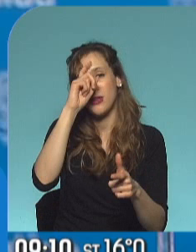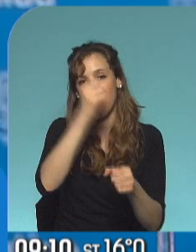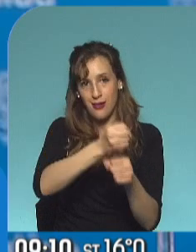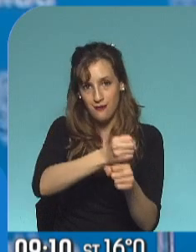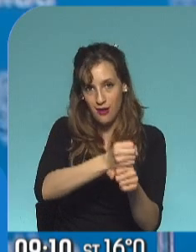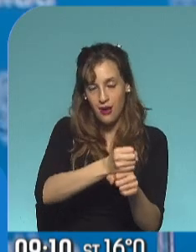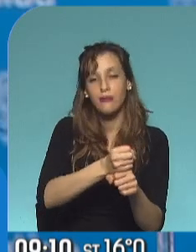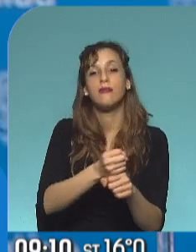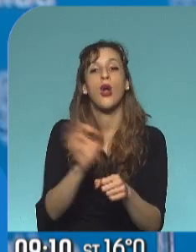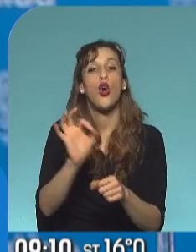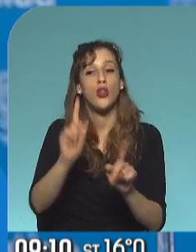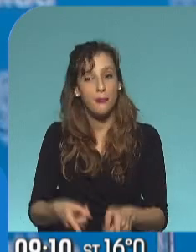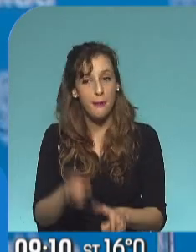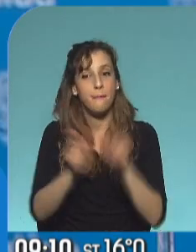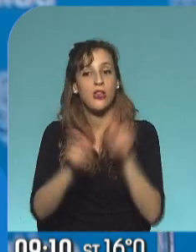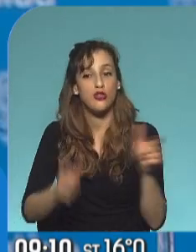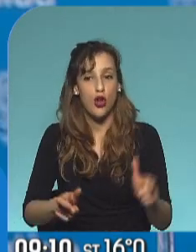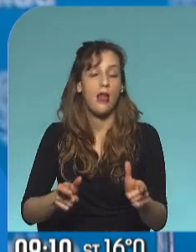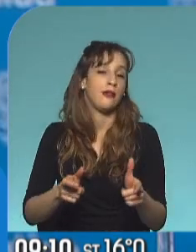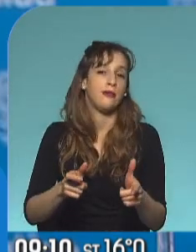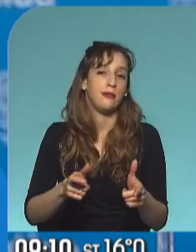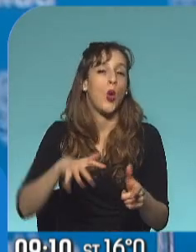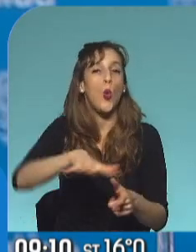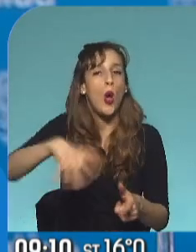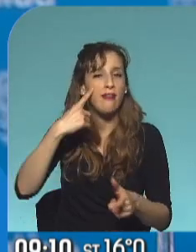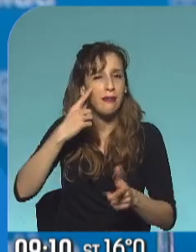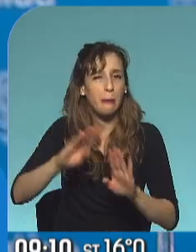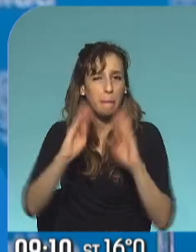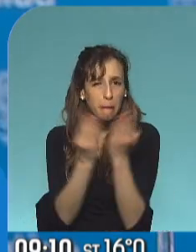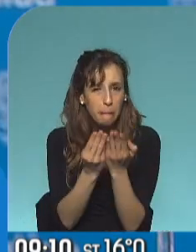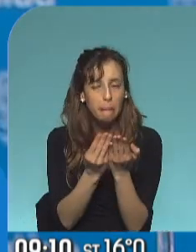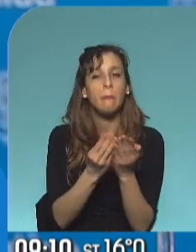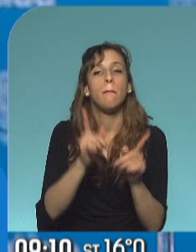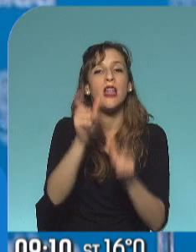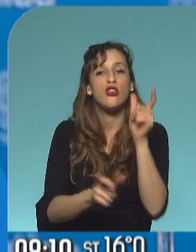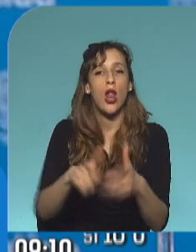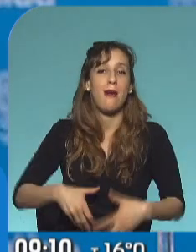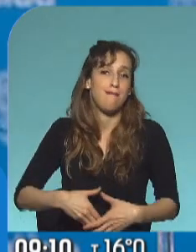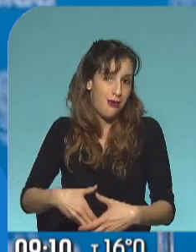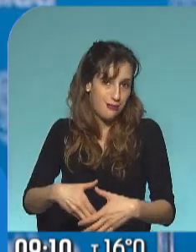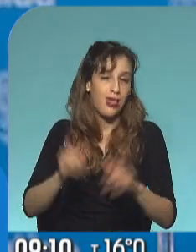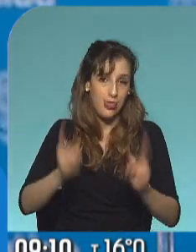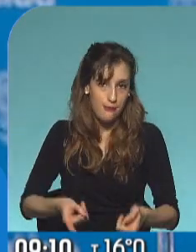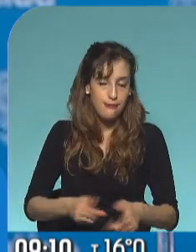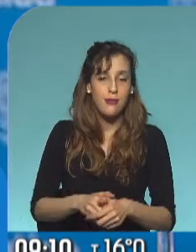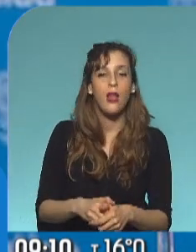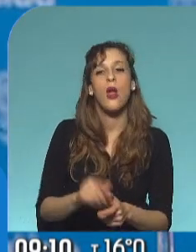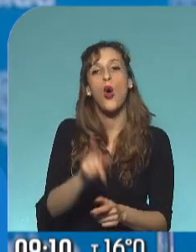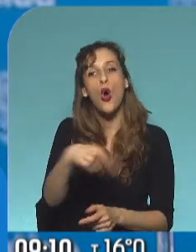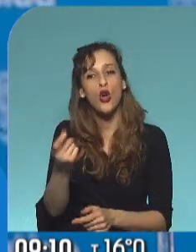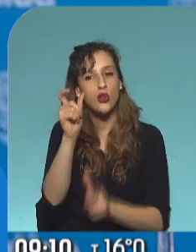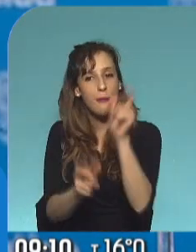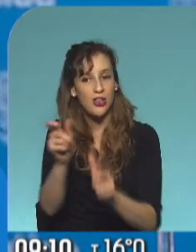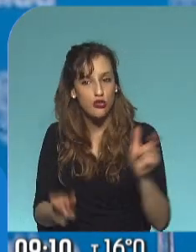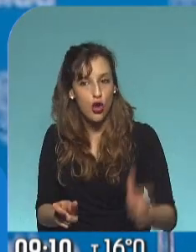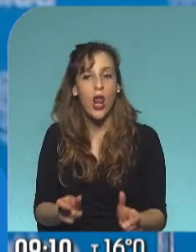residen o trabajan en instituciones cerradas las personas embarazadas gestantes aquellas personas que poseen